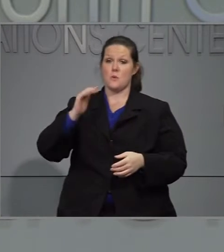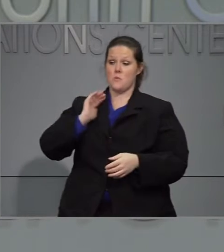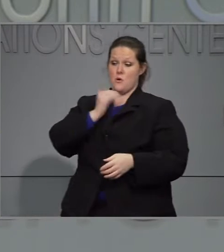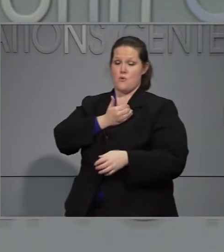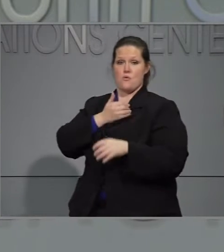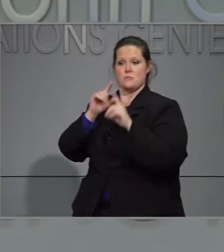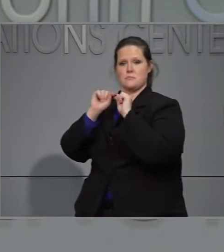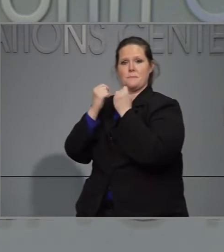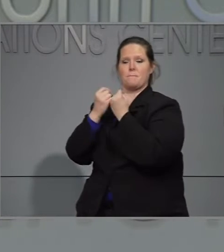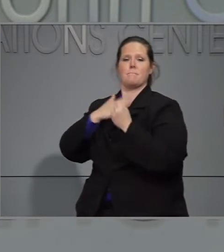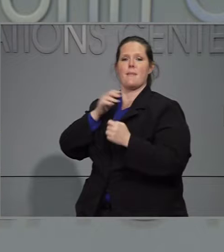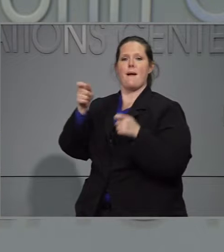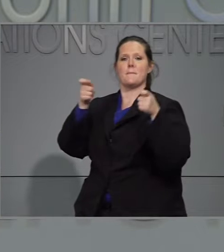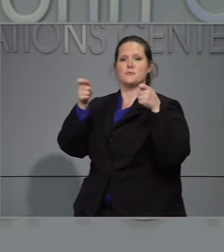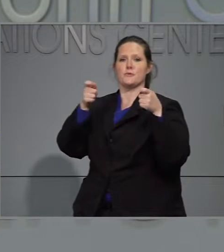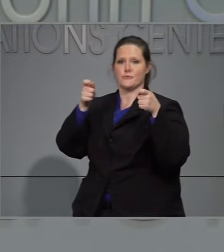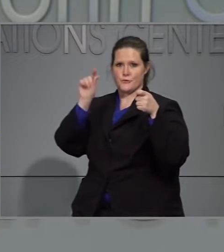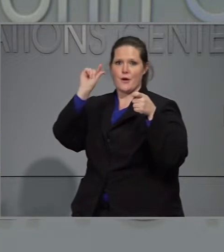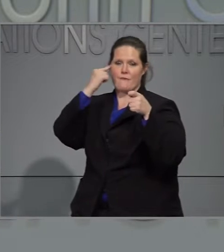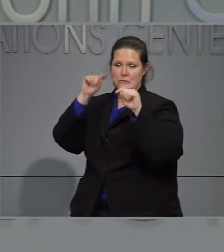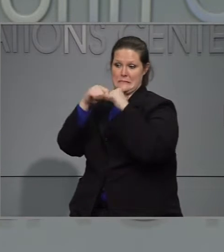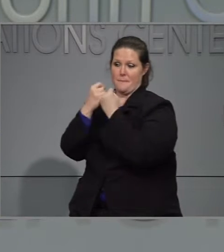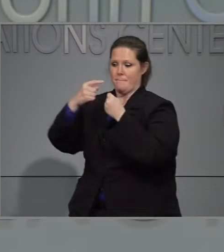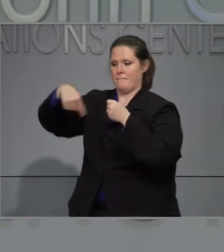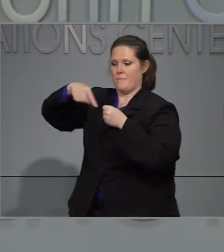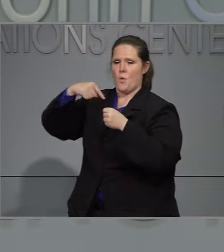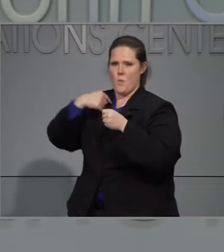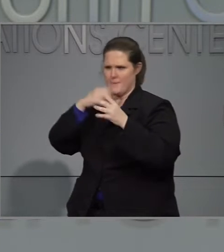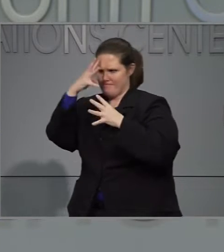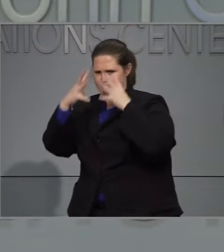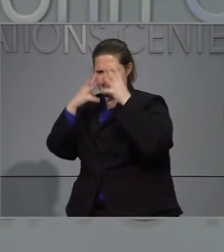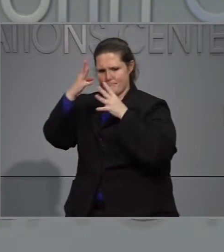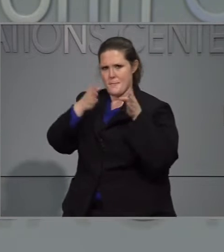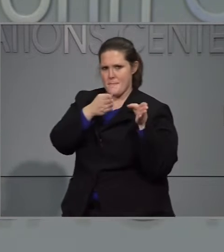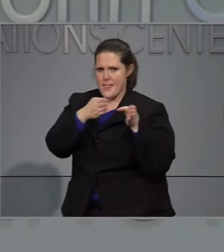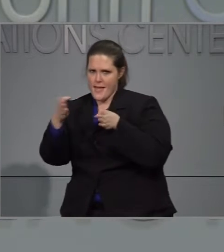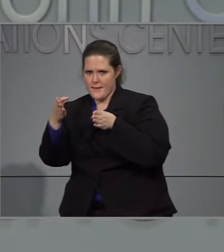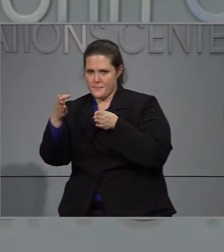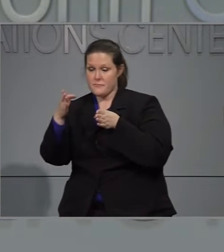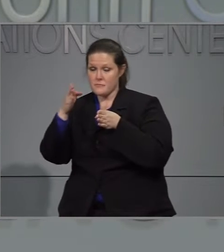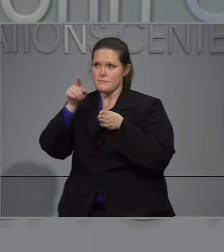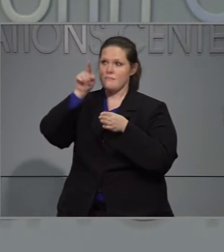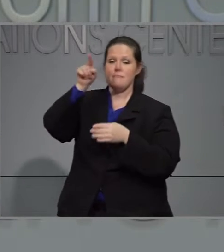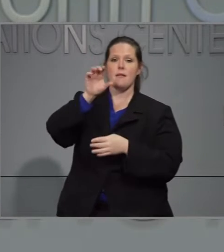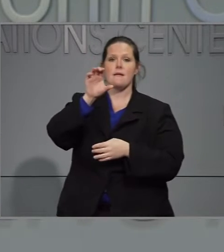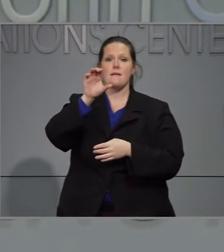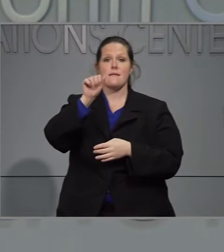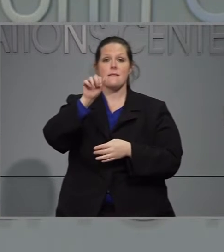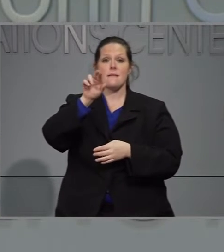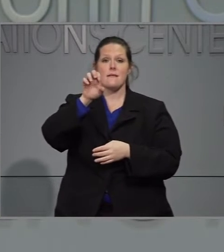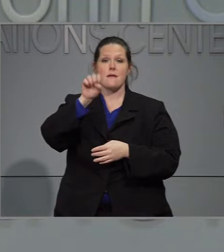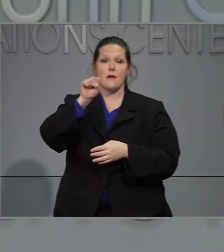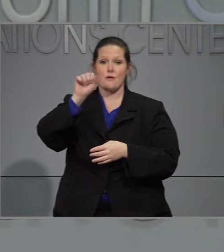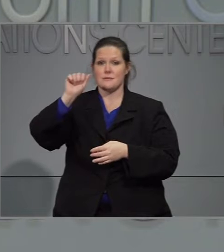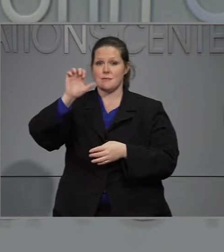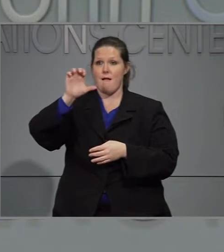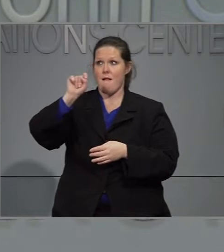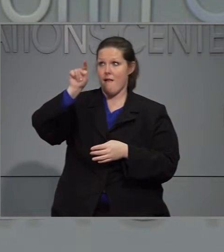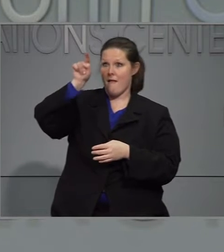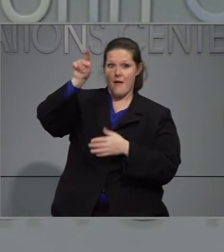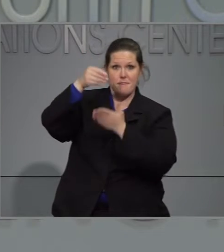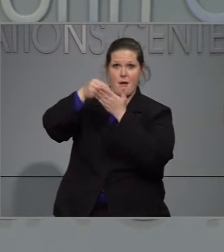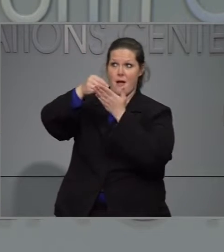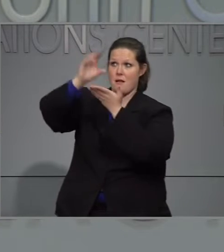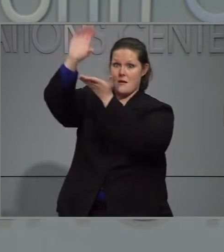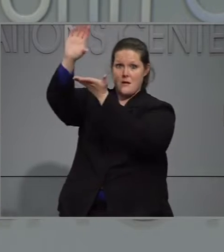ayudar a estas personas con la renta y servicios públicos. Estamos creando un plan utilizando fondos de la ley CARES